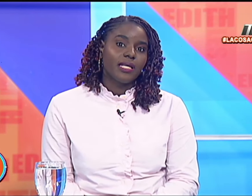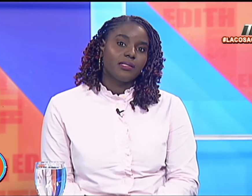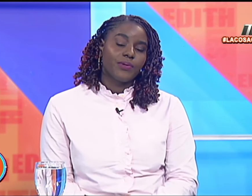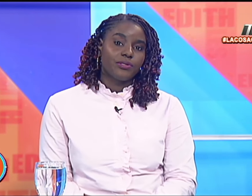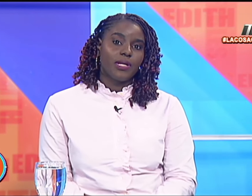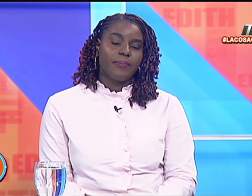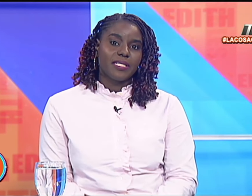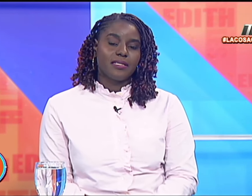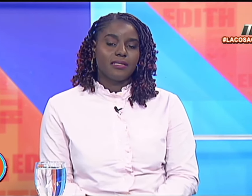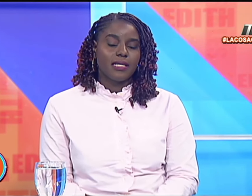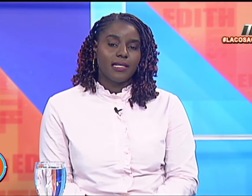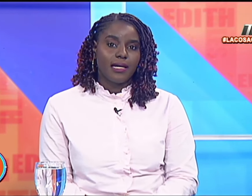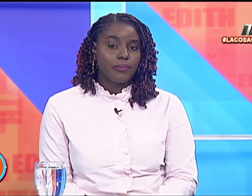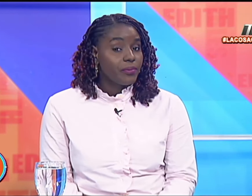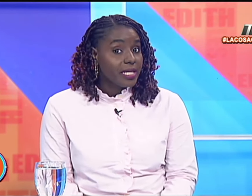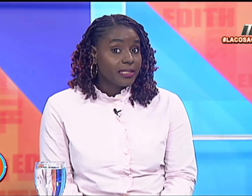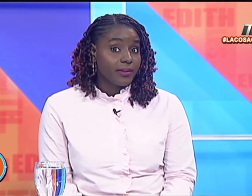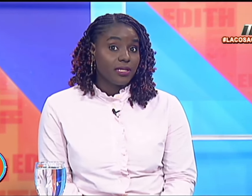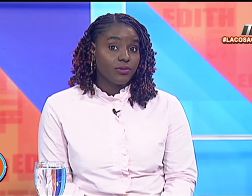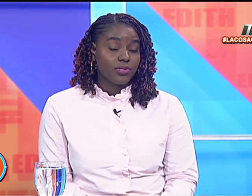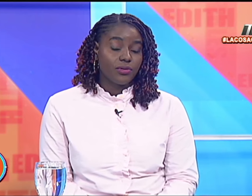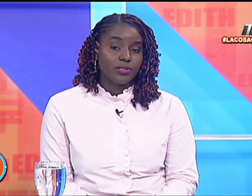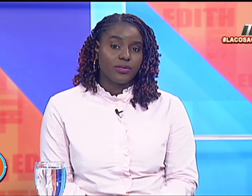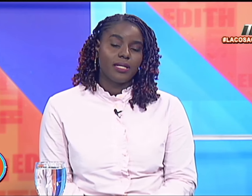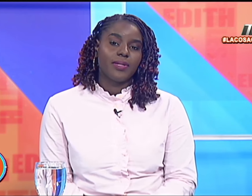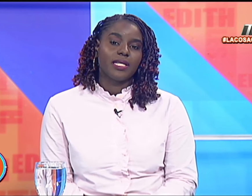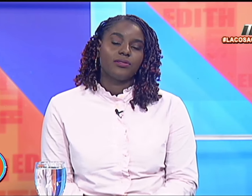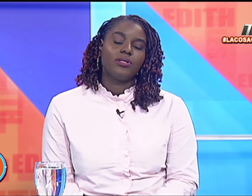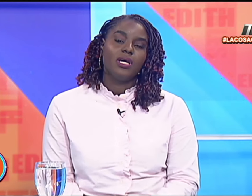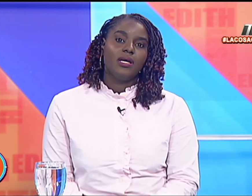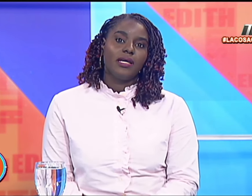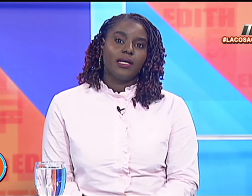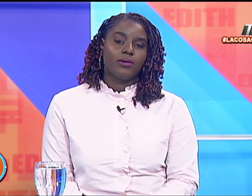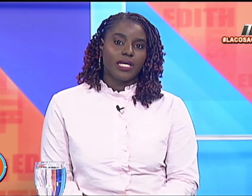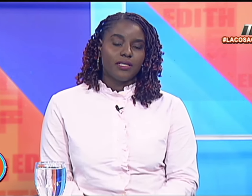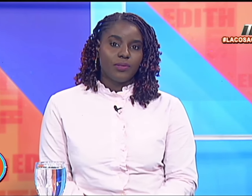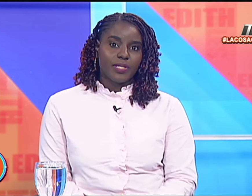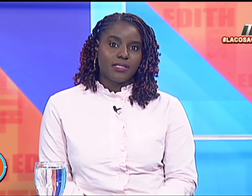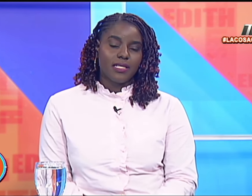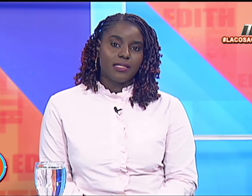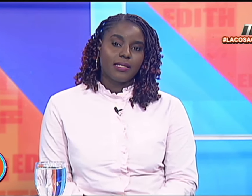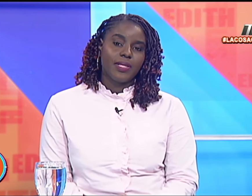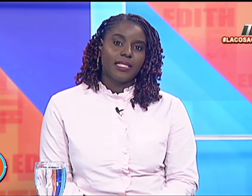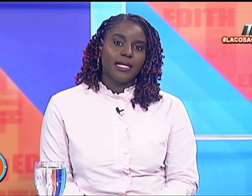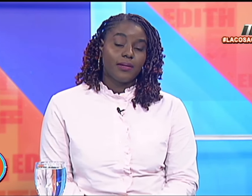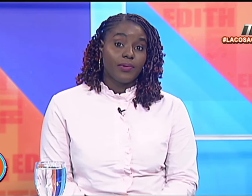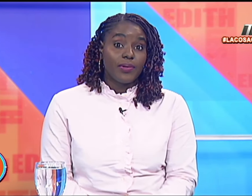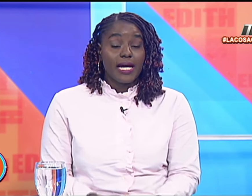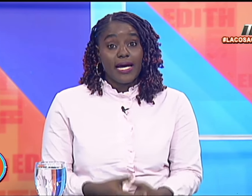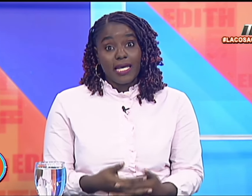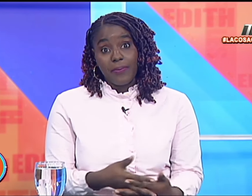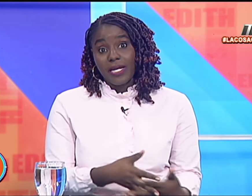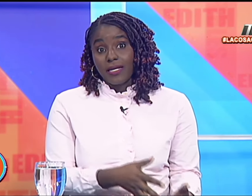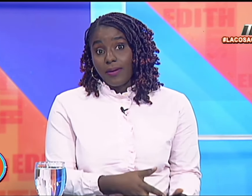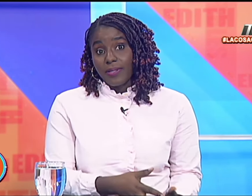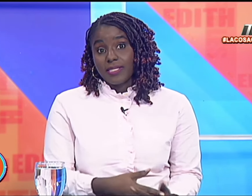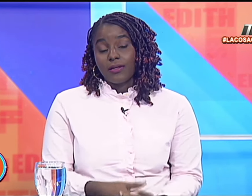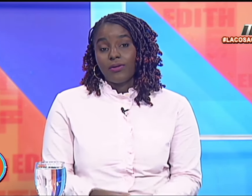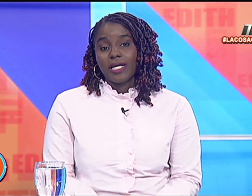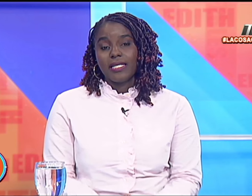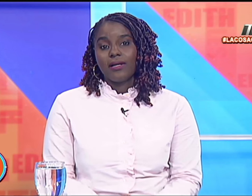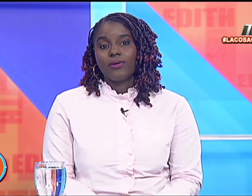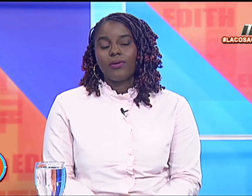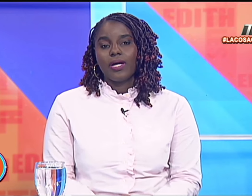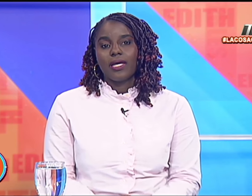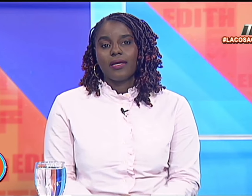lo que ha dispuesto la Presidencia de la República a través del Consejo Nacional de Migración y es lo que ha dicho el Presidente también de la República. Hay que esperar qué va a pasar con